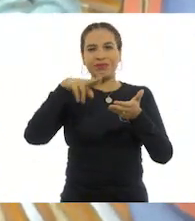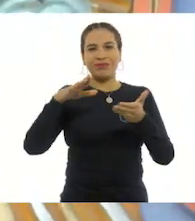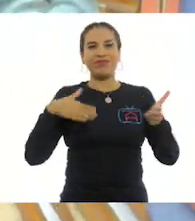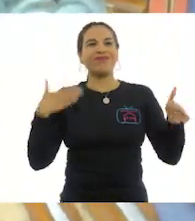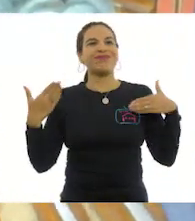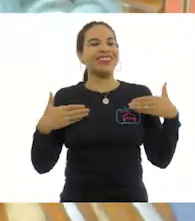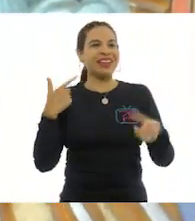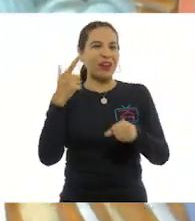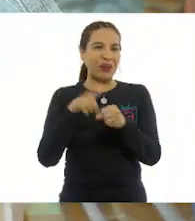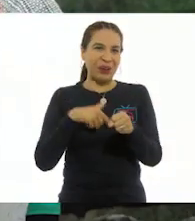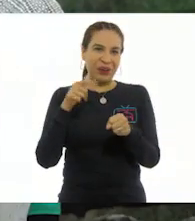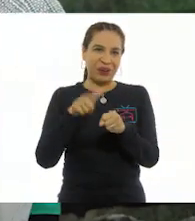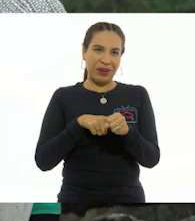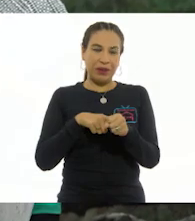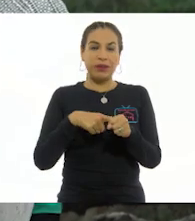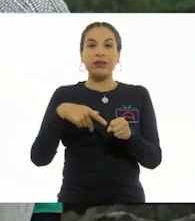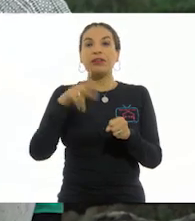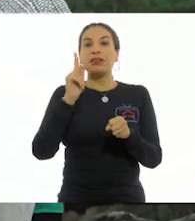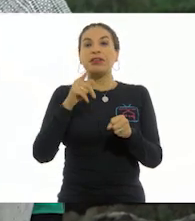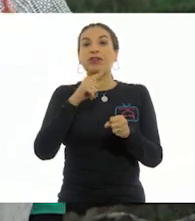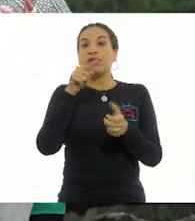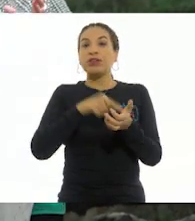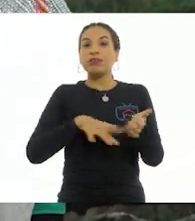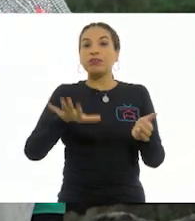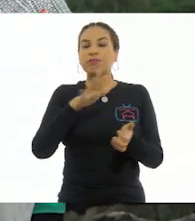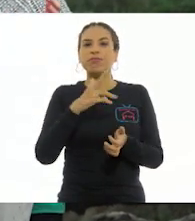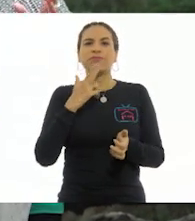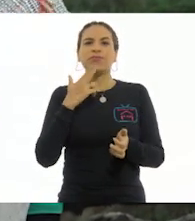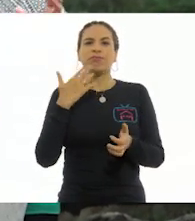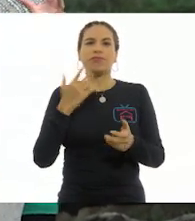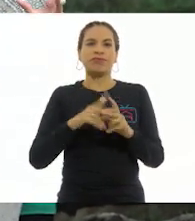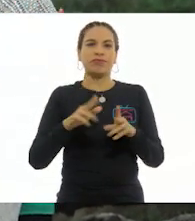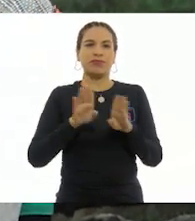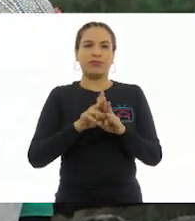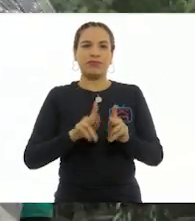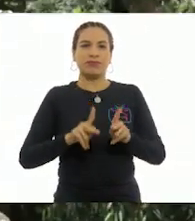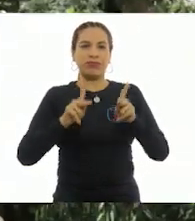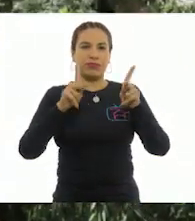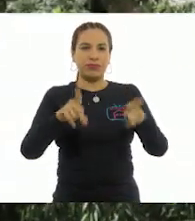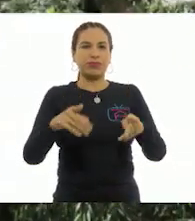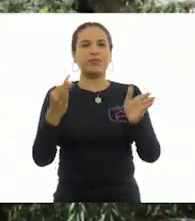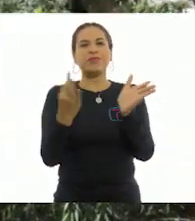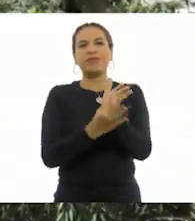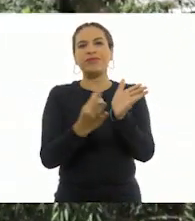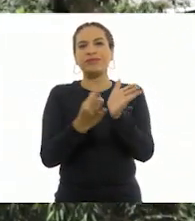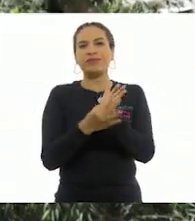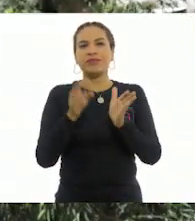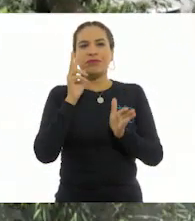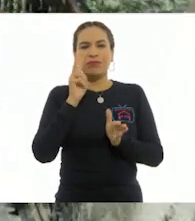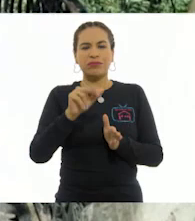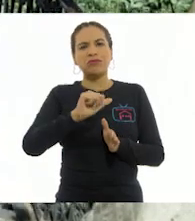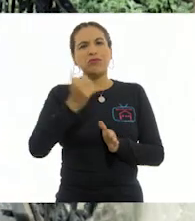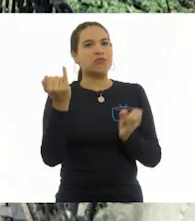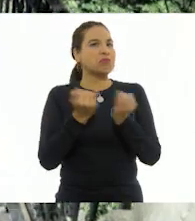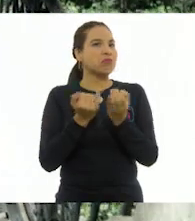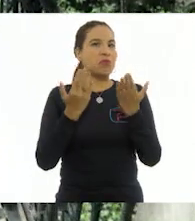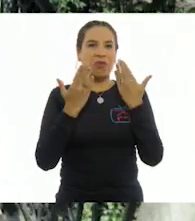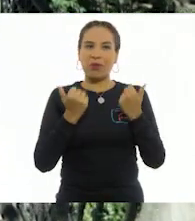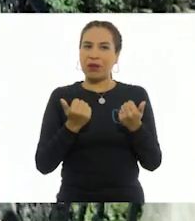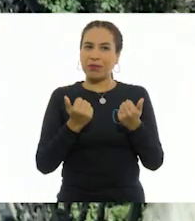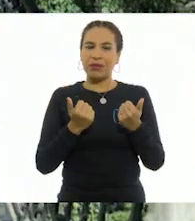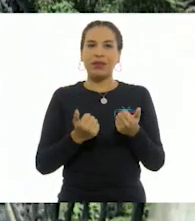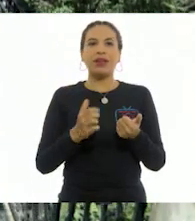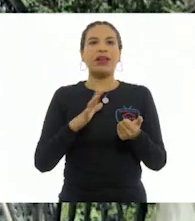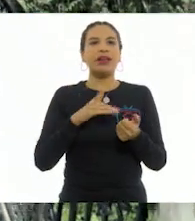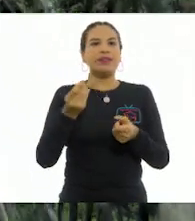alegres colores. Pero la joya del lugar es un puentecito de hierro forjado, como yo nunca he visto otro igual.